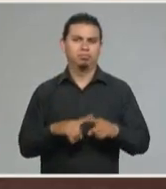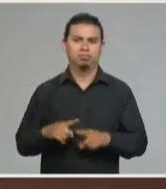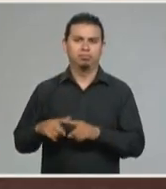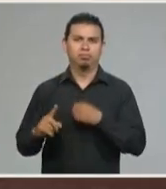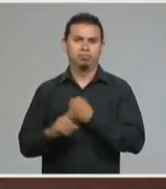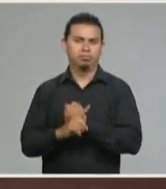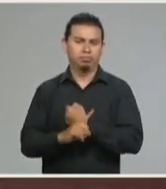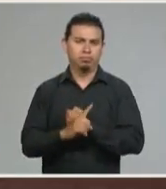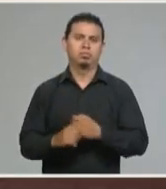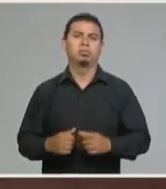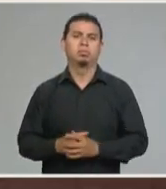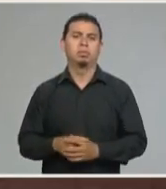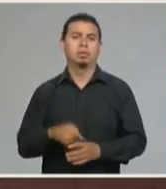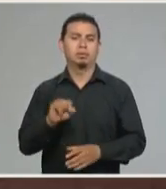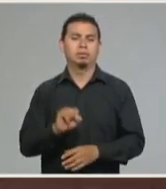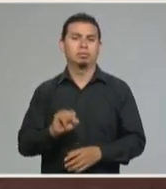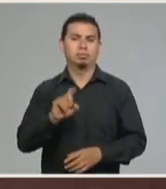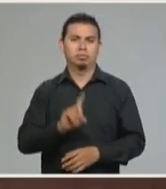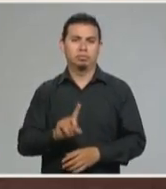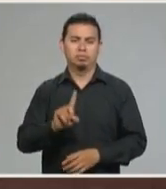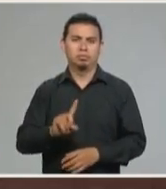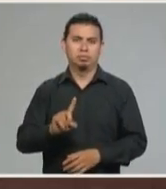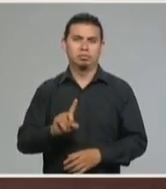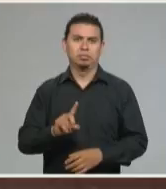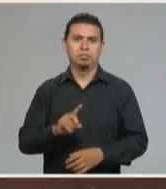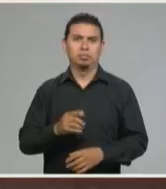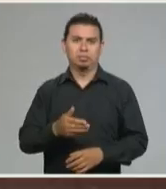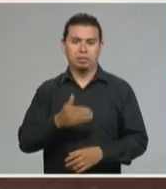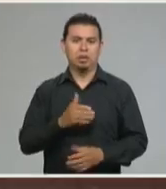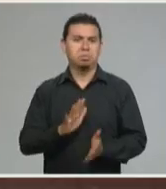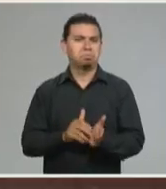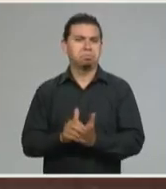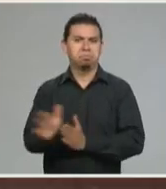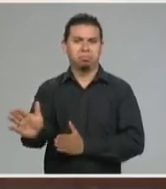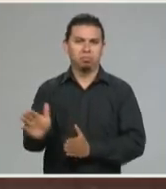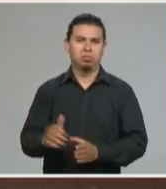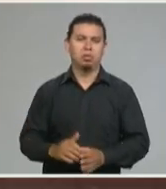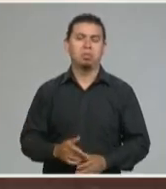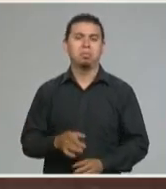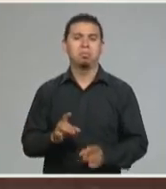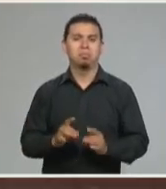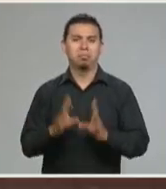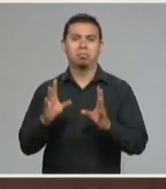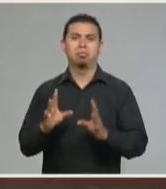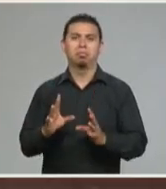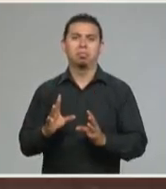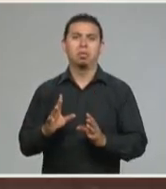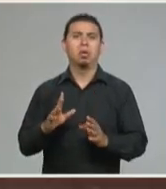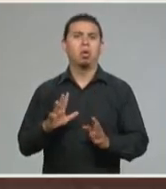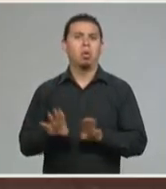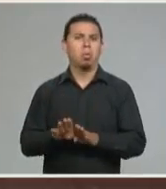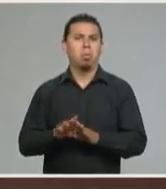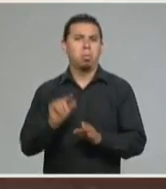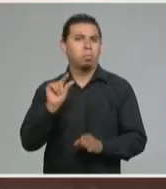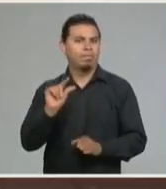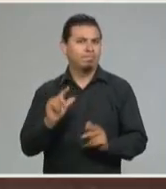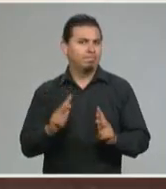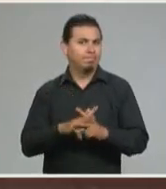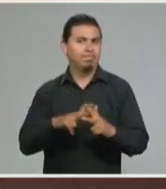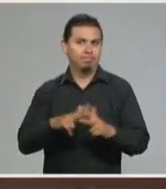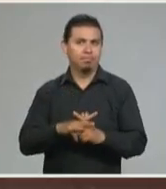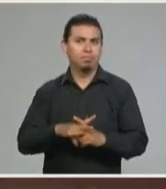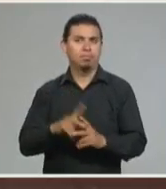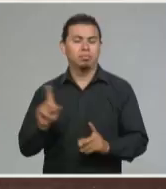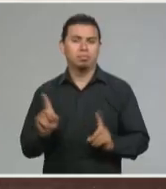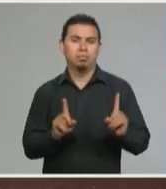Oaxaca. El fin de semana pasado, efectivamente, fueron desalojados. Hubo un conato de enfrentamiento en donde aparecieron